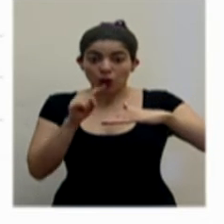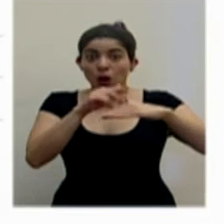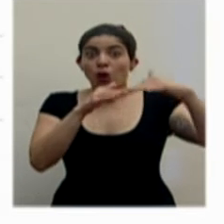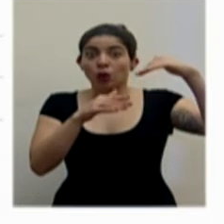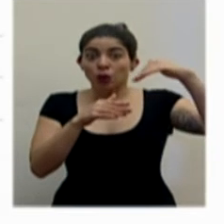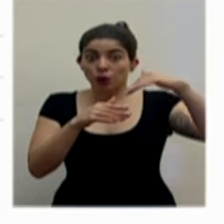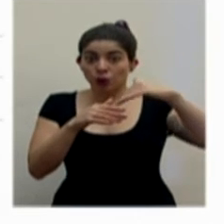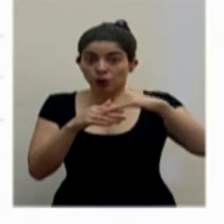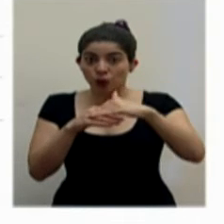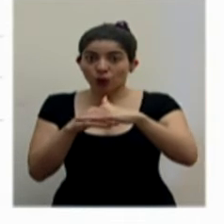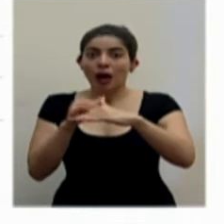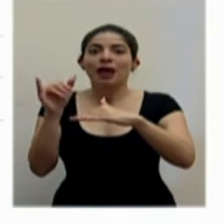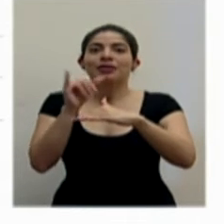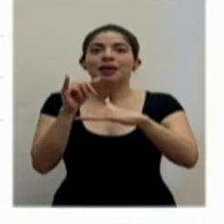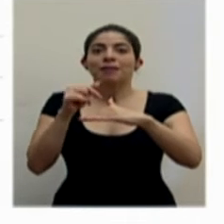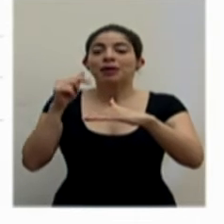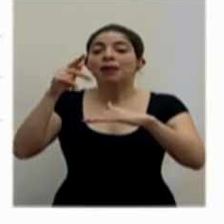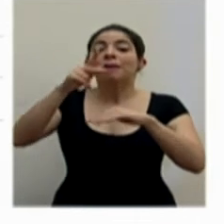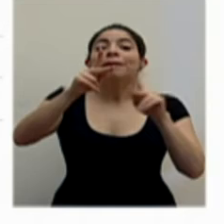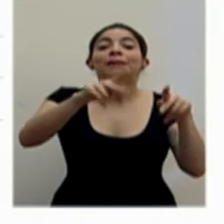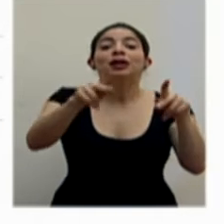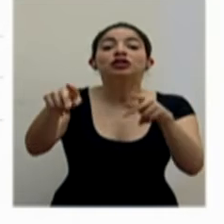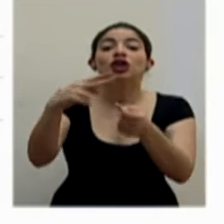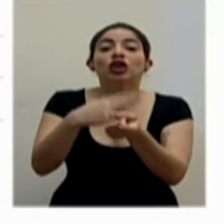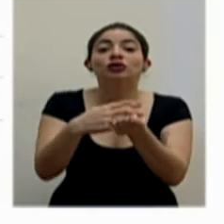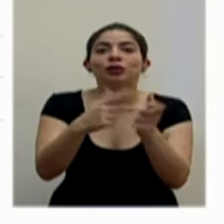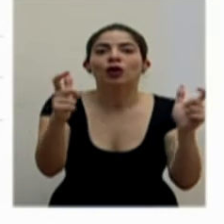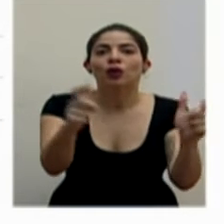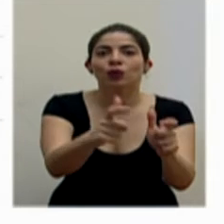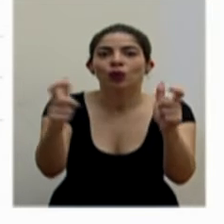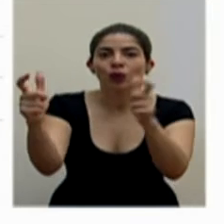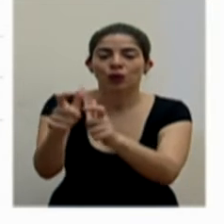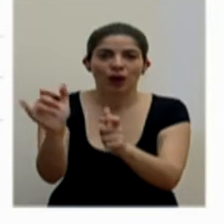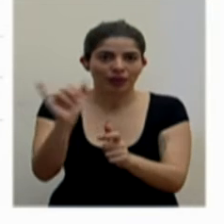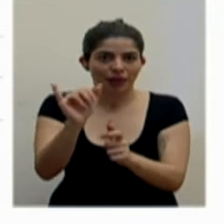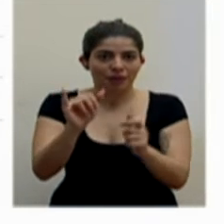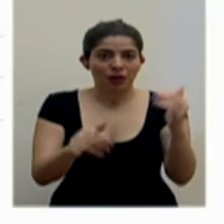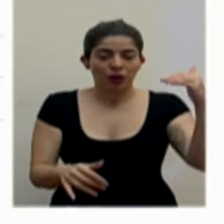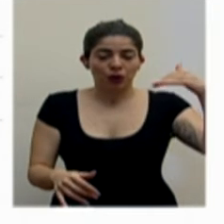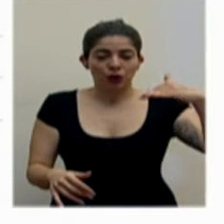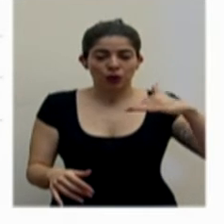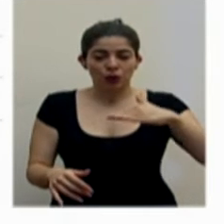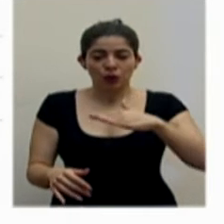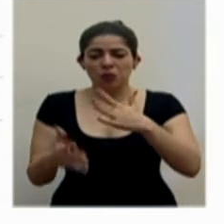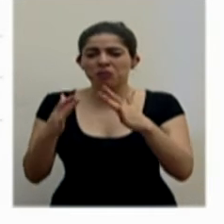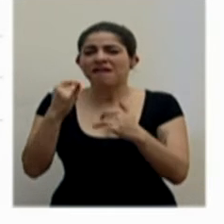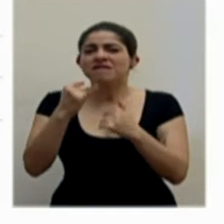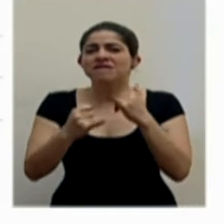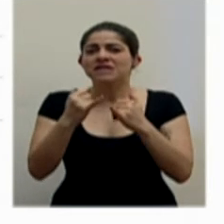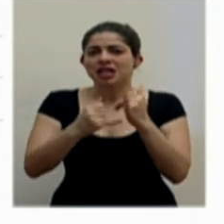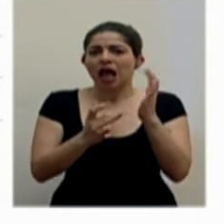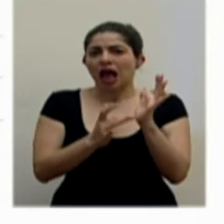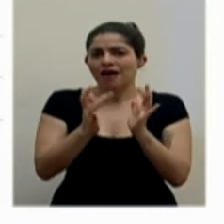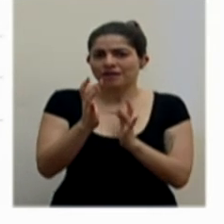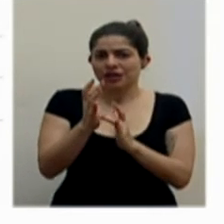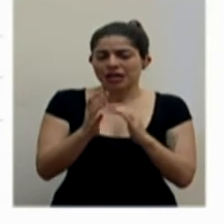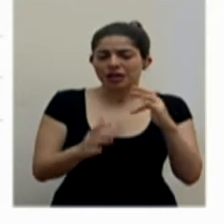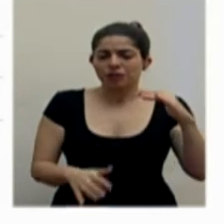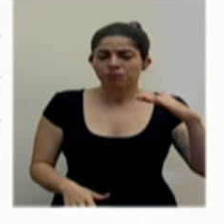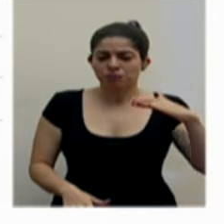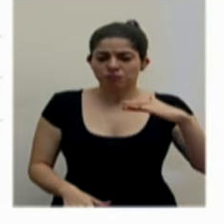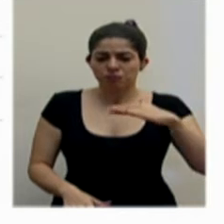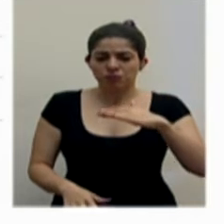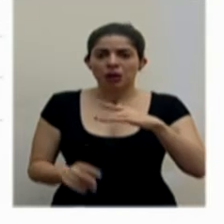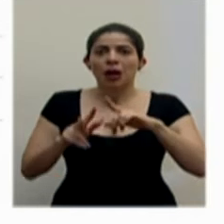también comenzaron a bajar las hospitalizaciones, hasta más o menos finales de abril. Ahí comienza